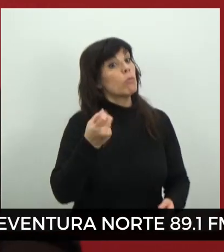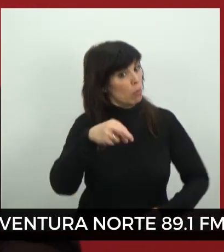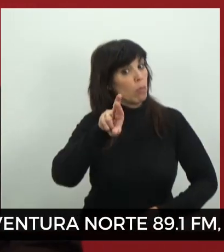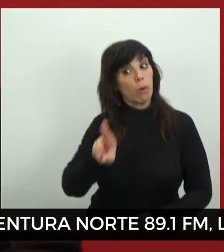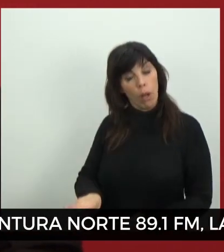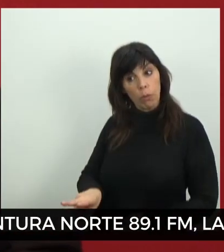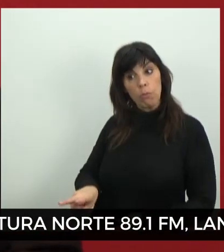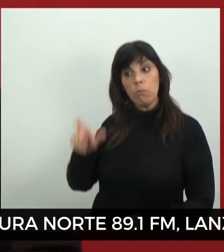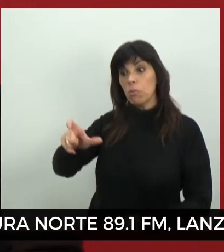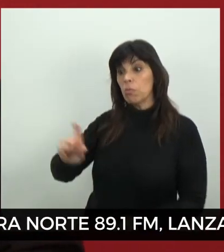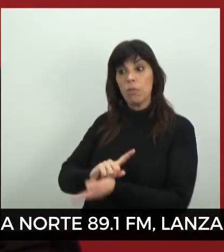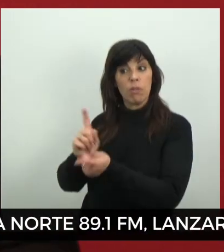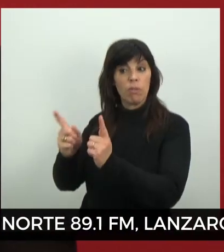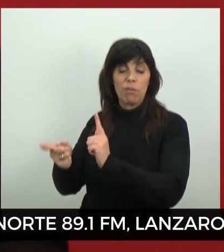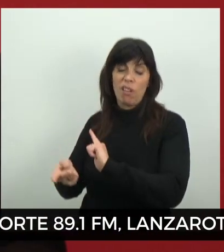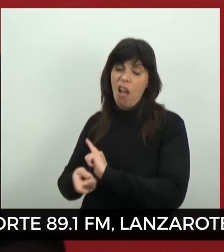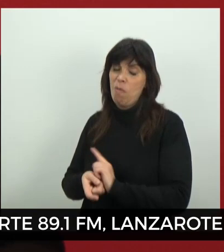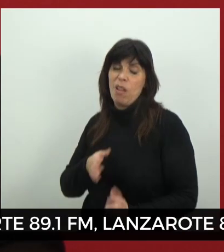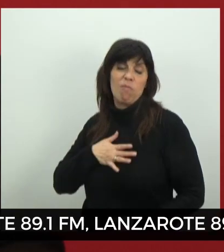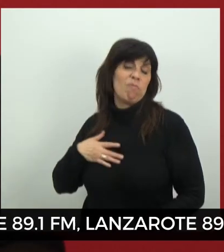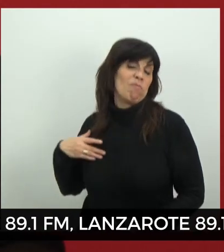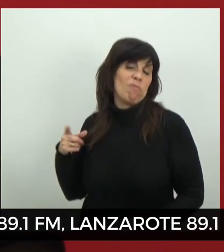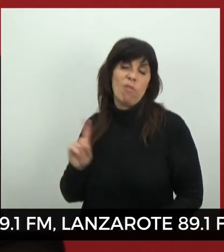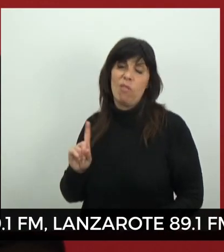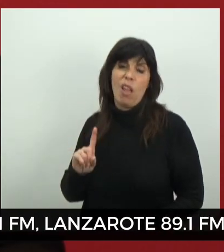no quieren cambiar. Le encantan los demonios.